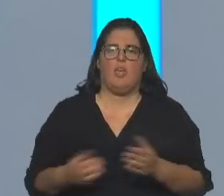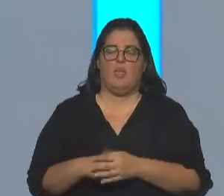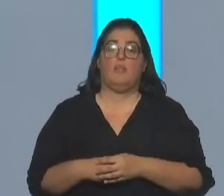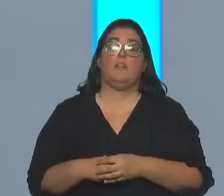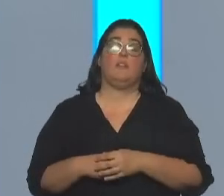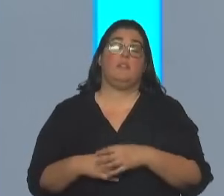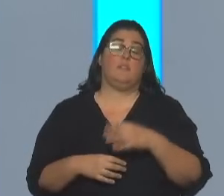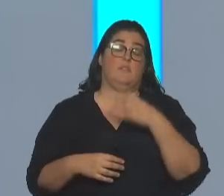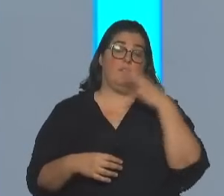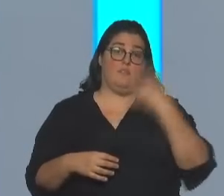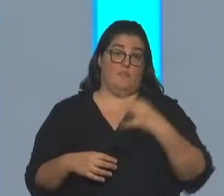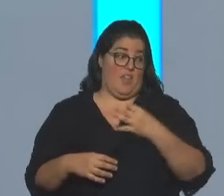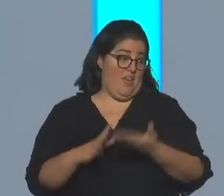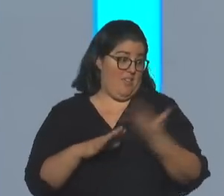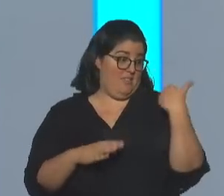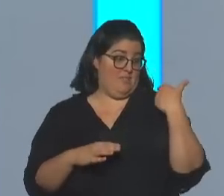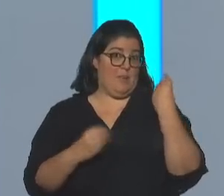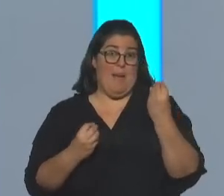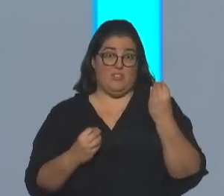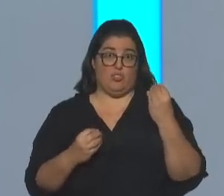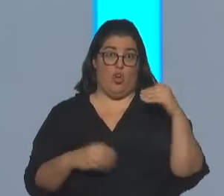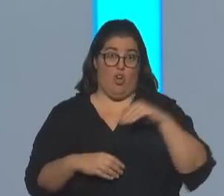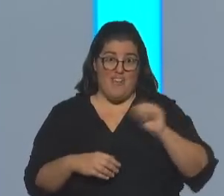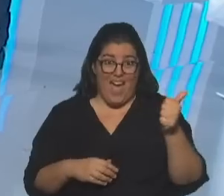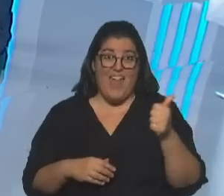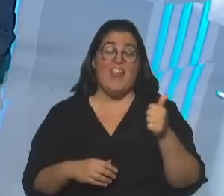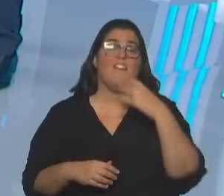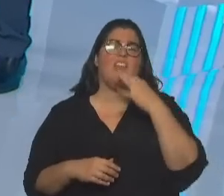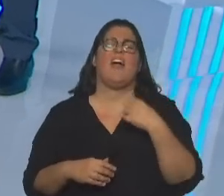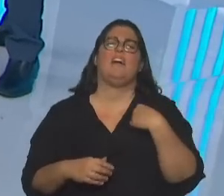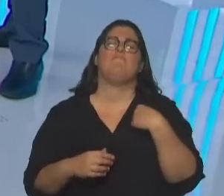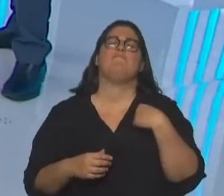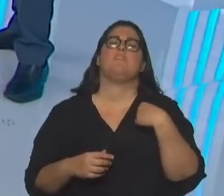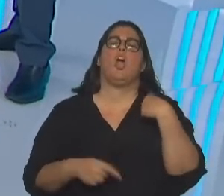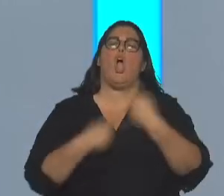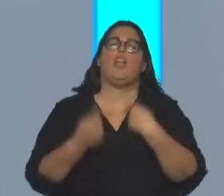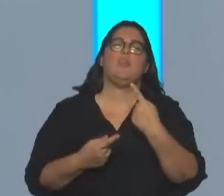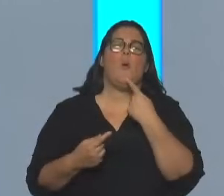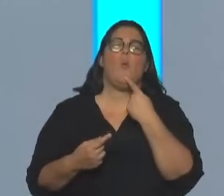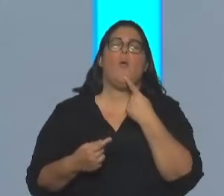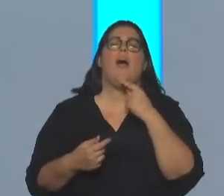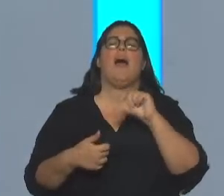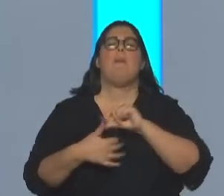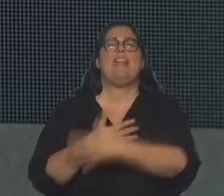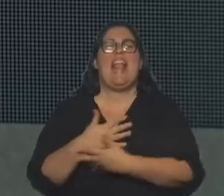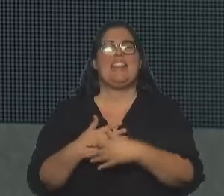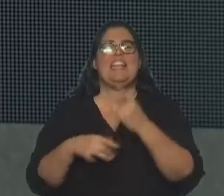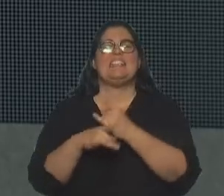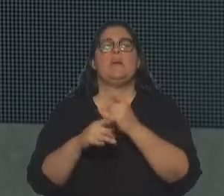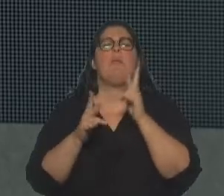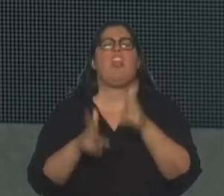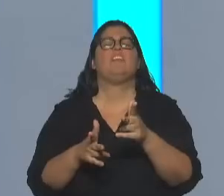a poner en esta pregunta que se instala mucho en América Latina acerca de si están perdiendo los oficialismos o si